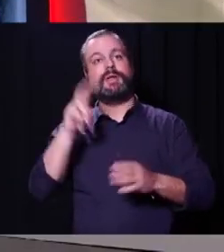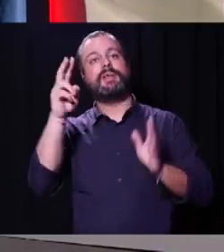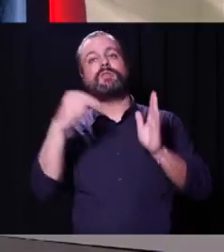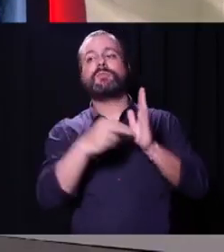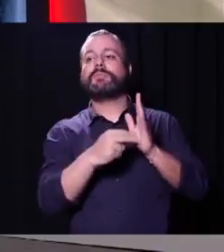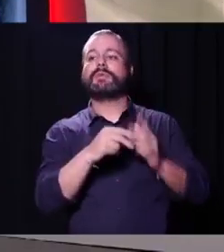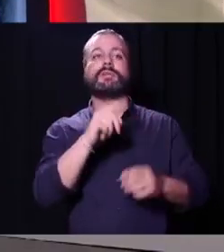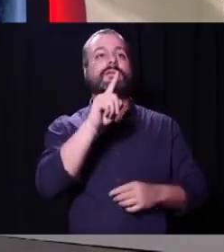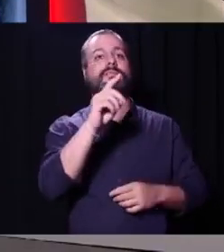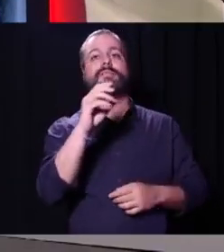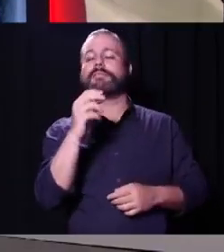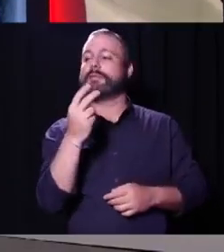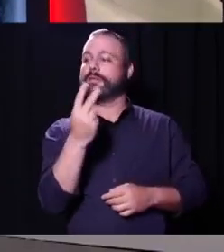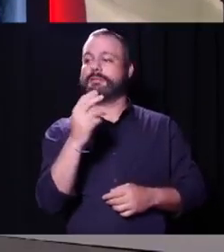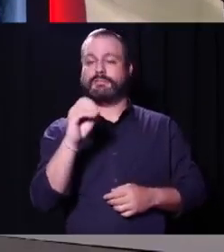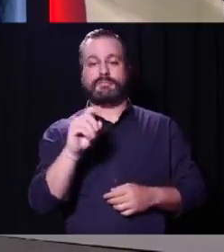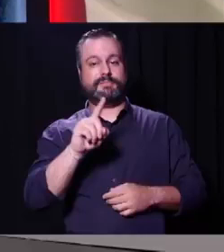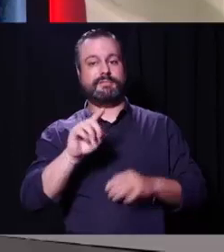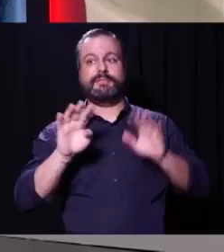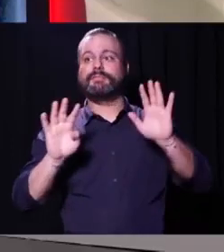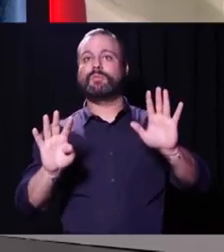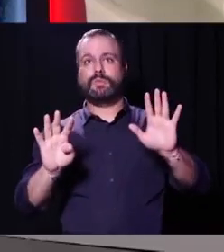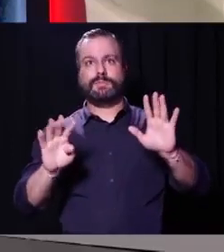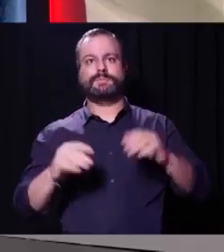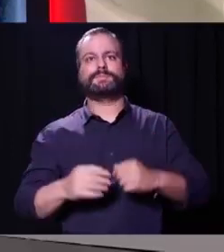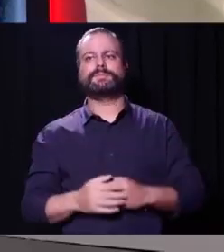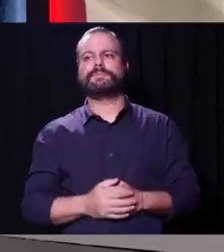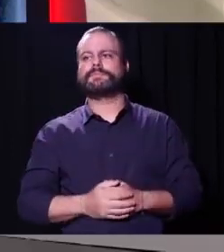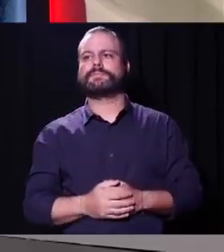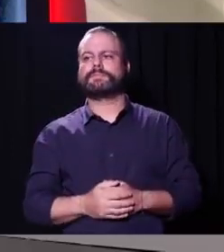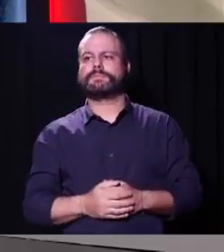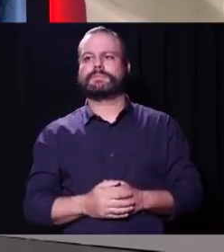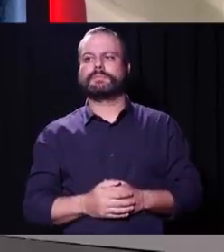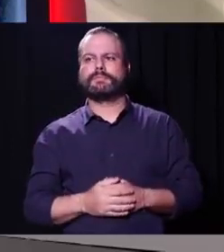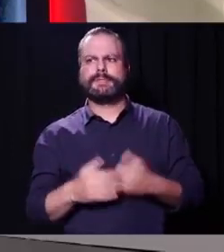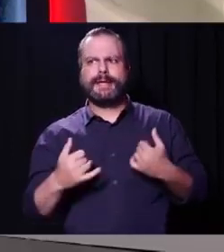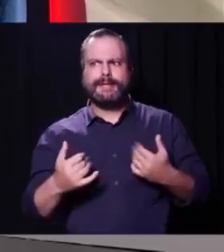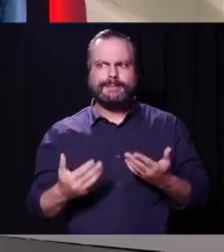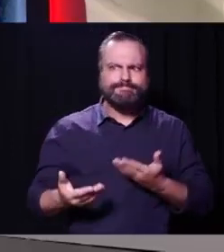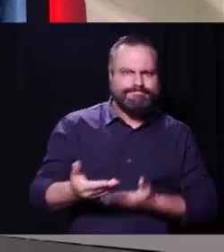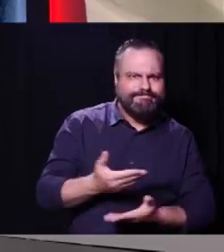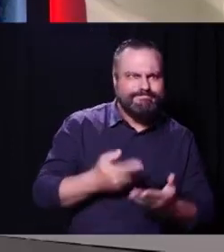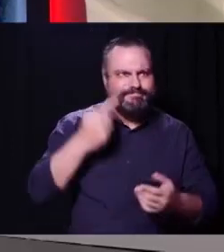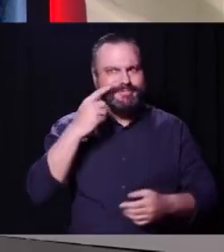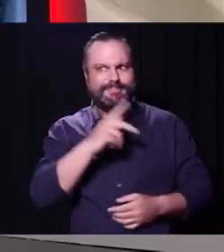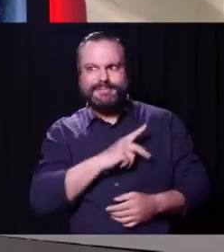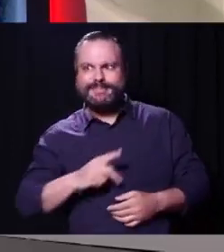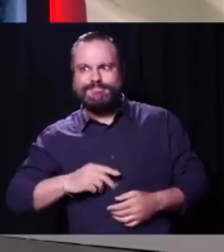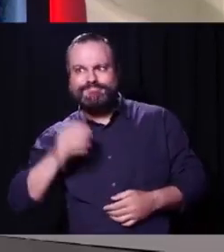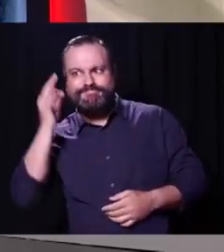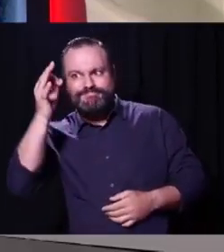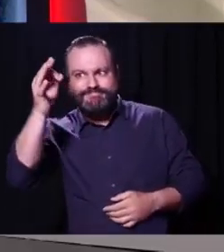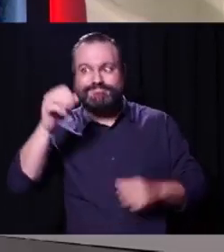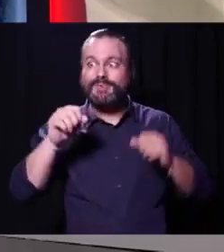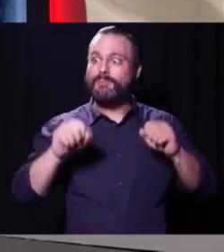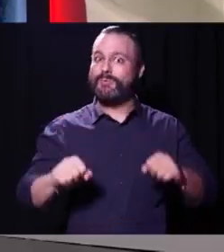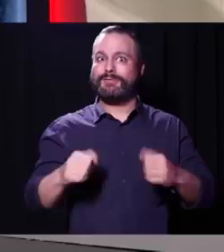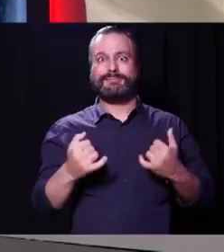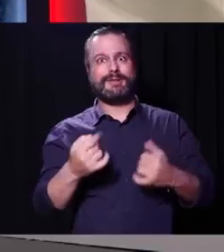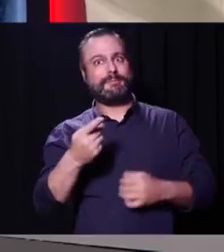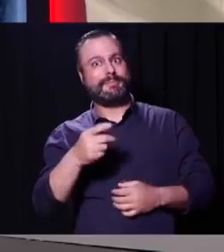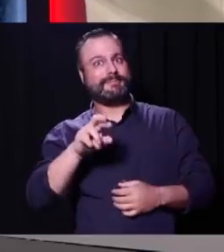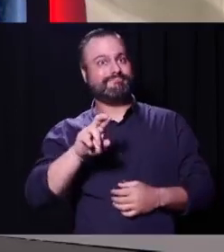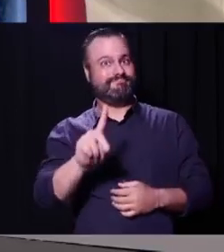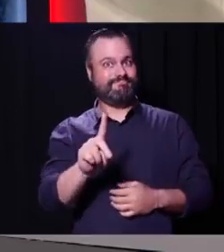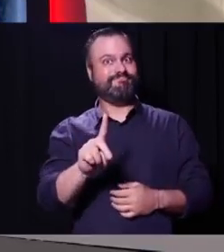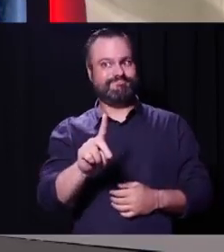los aspirantes del PRD al cargo de Presidente de la República una oportunidad para hacer conocer